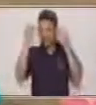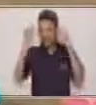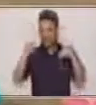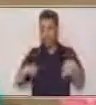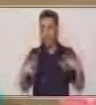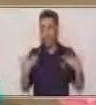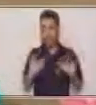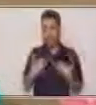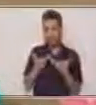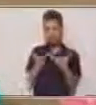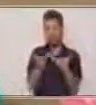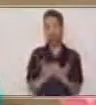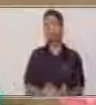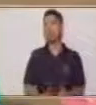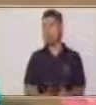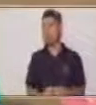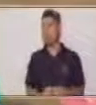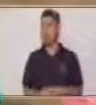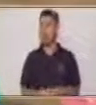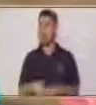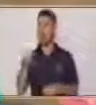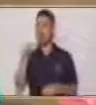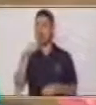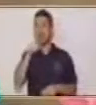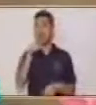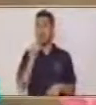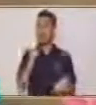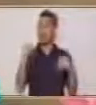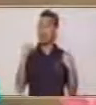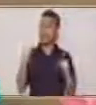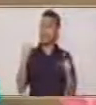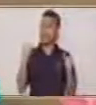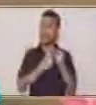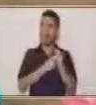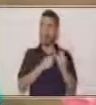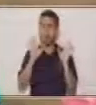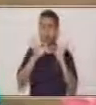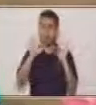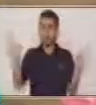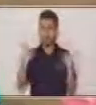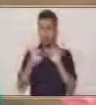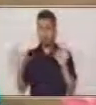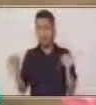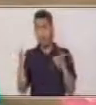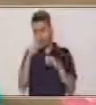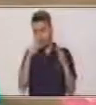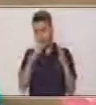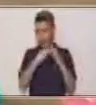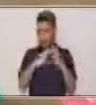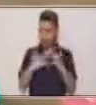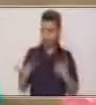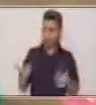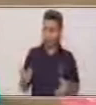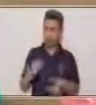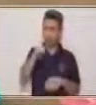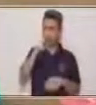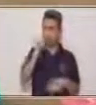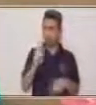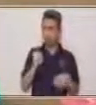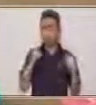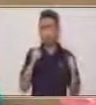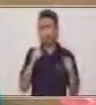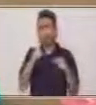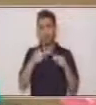estamos transmitiendo. Tú puedes elaborar triángulos con palitos en tu casa, como este que está acá. Puedes elaborar triángulos